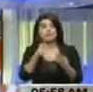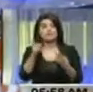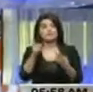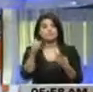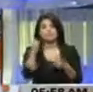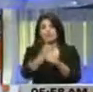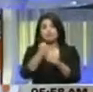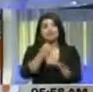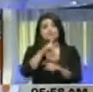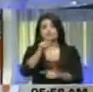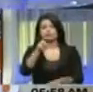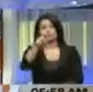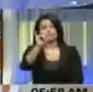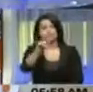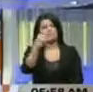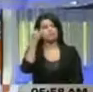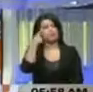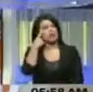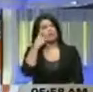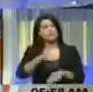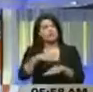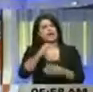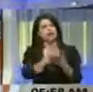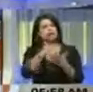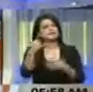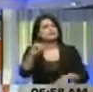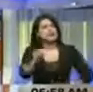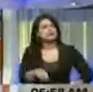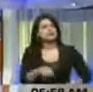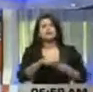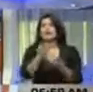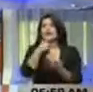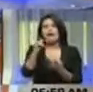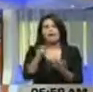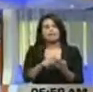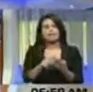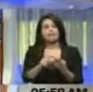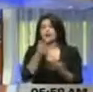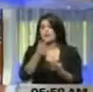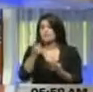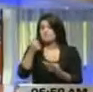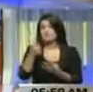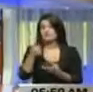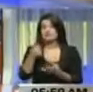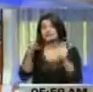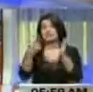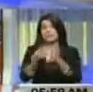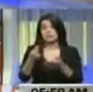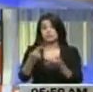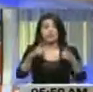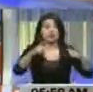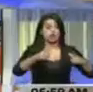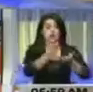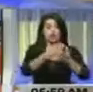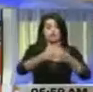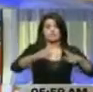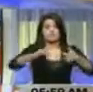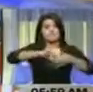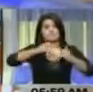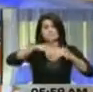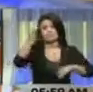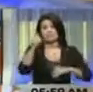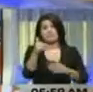trabajando, pregúntese cuando va por una panadería, ¿por qué hay torta? ¿Por qué hay pasta seca? Y la pasta seca cuesta ahorita más de 10 mil bolívares, y una torta pequeñita pasa a los 10 mil